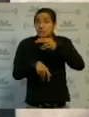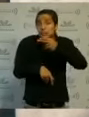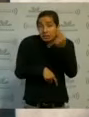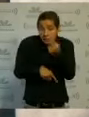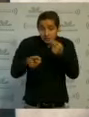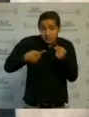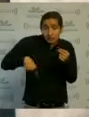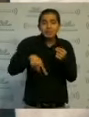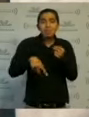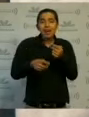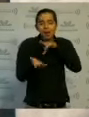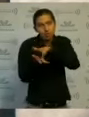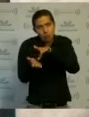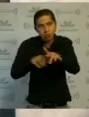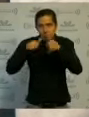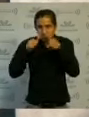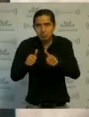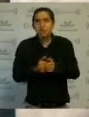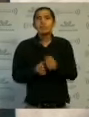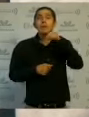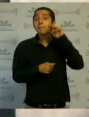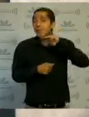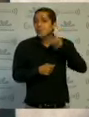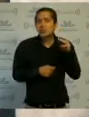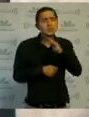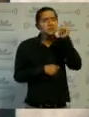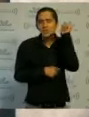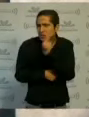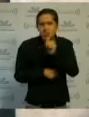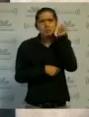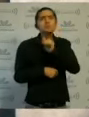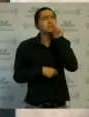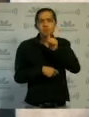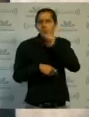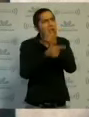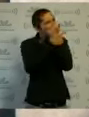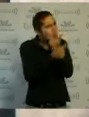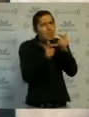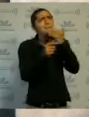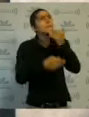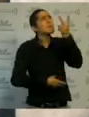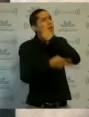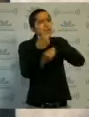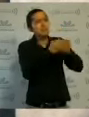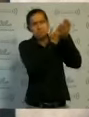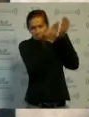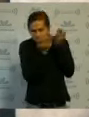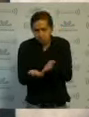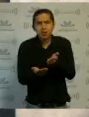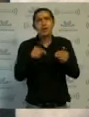necesitan tengan apoyo. Michoacán siempre los esperará y los recibirá con los